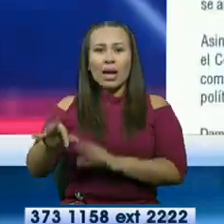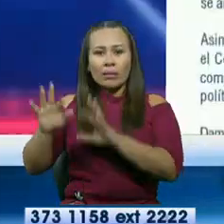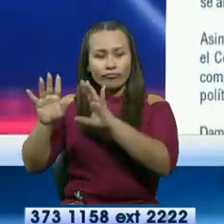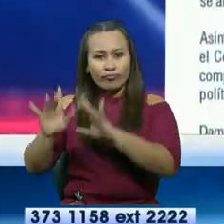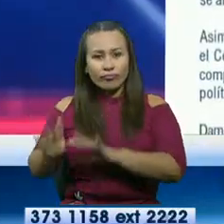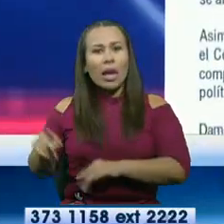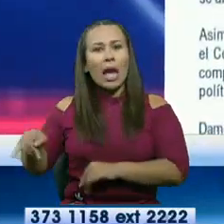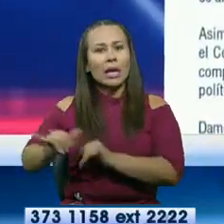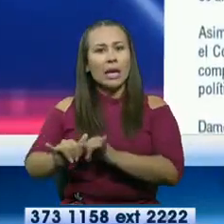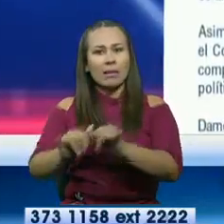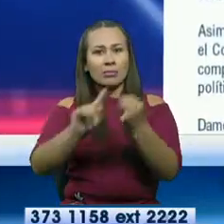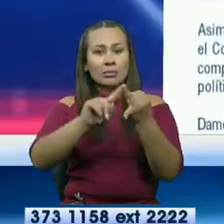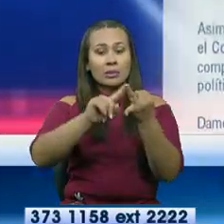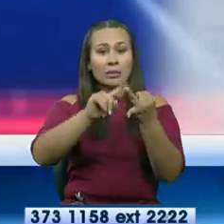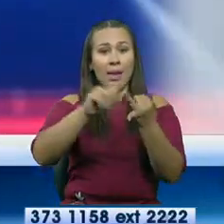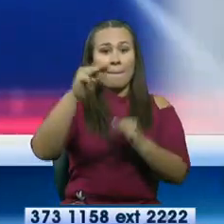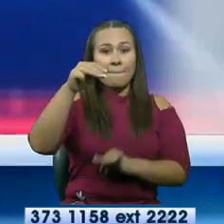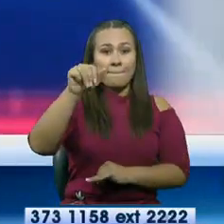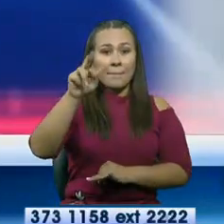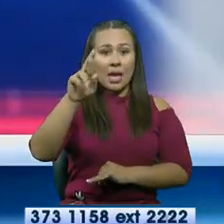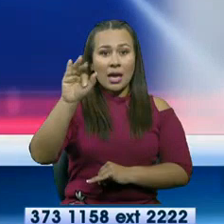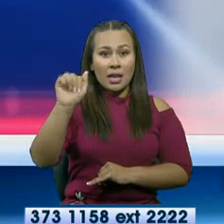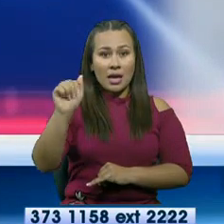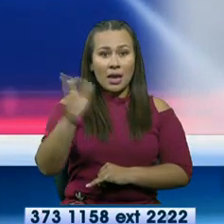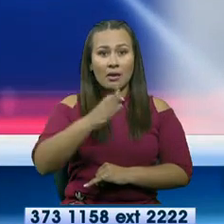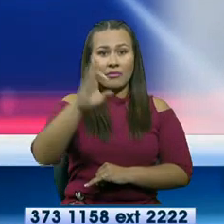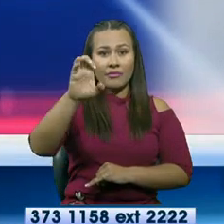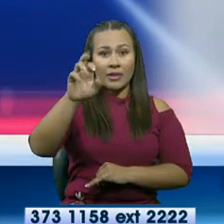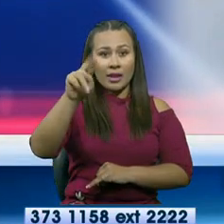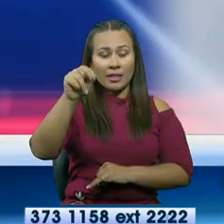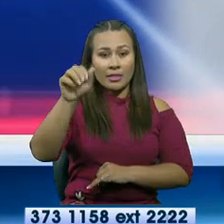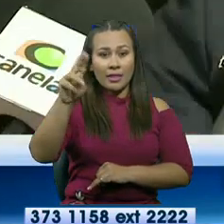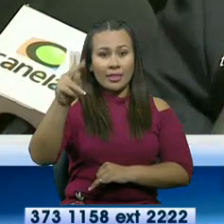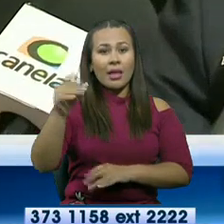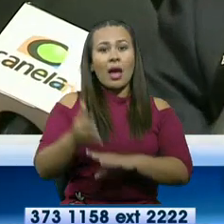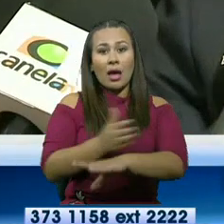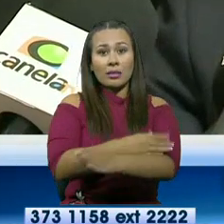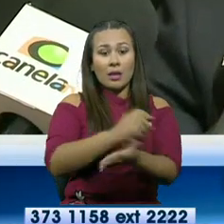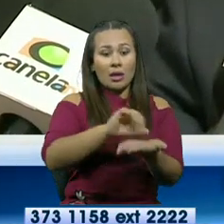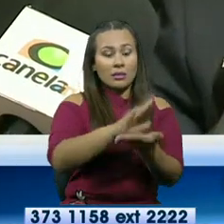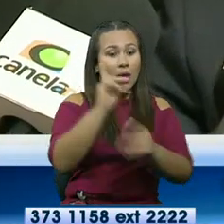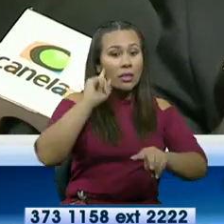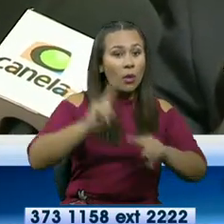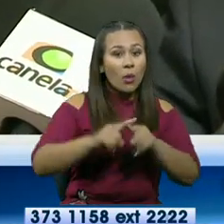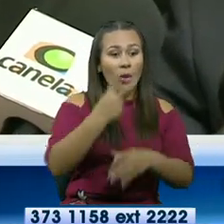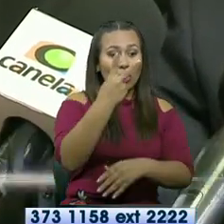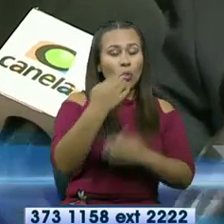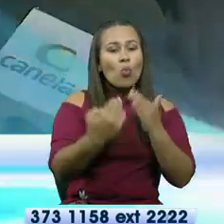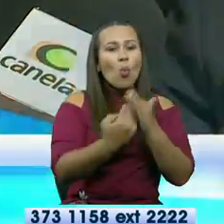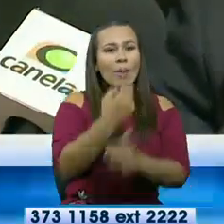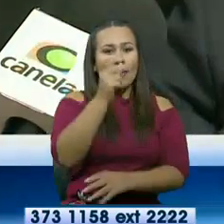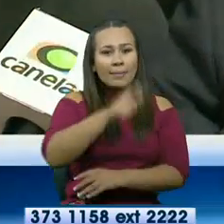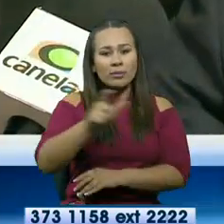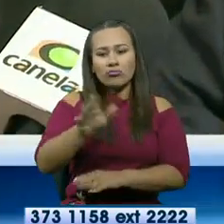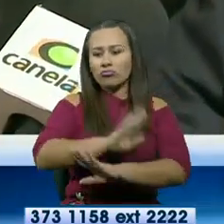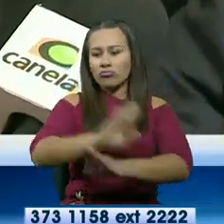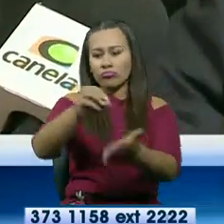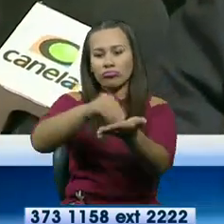María Fernanda Espinosa y ambos fueron posesionados en una asamblea realizada el pasado 23 de noviembre en